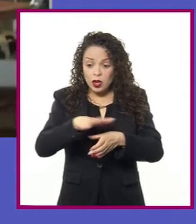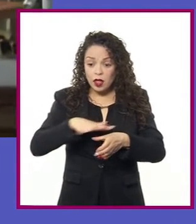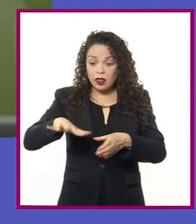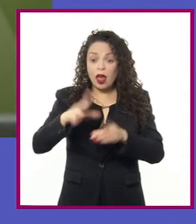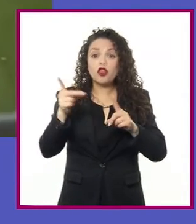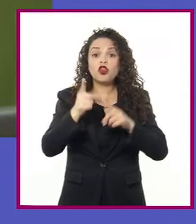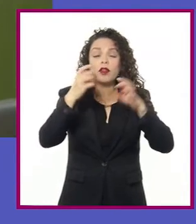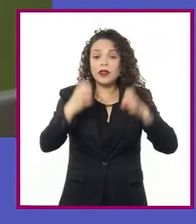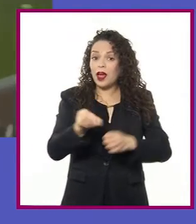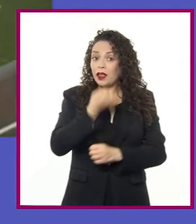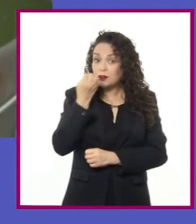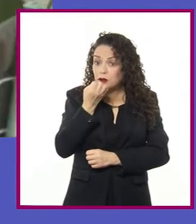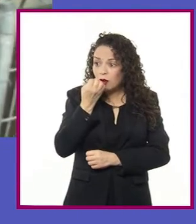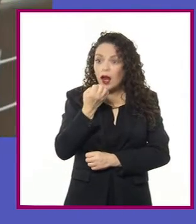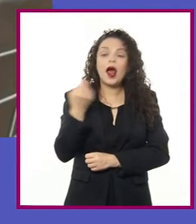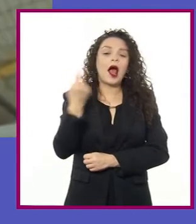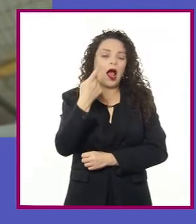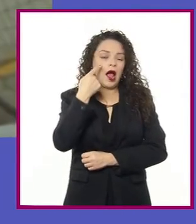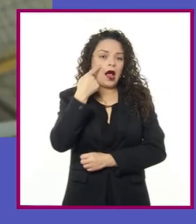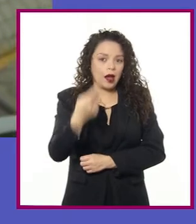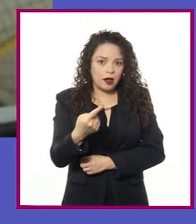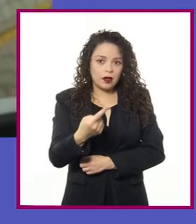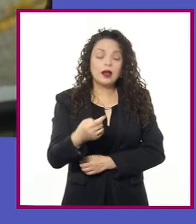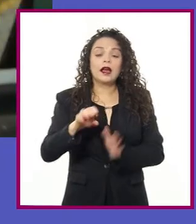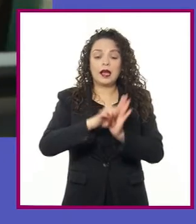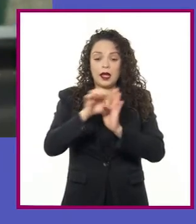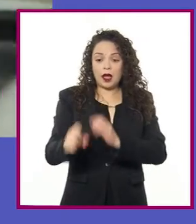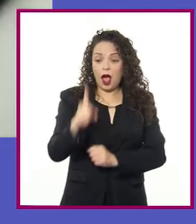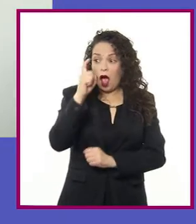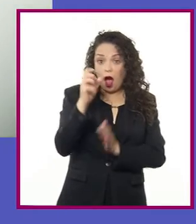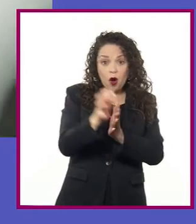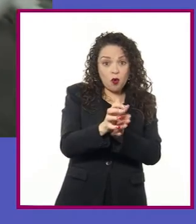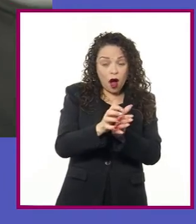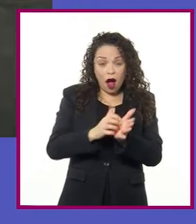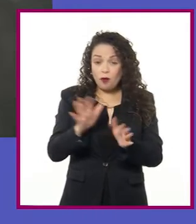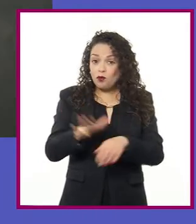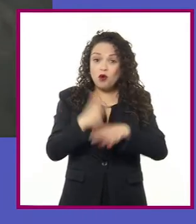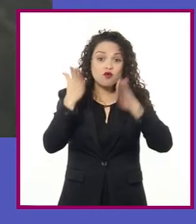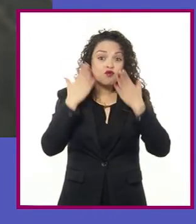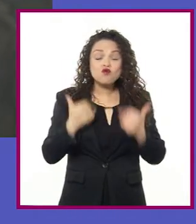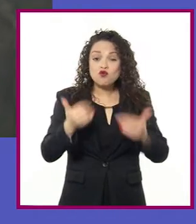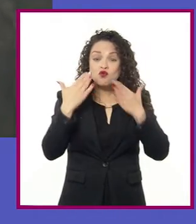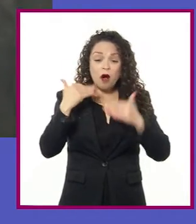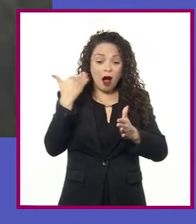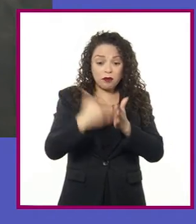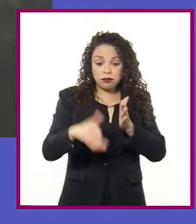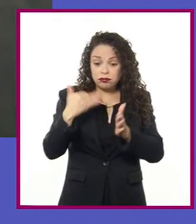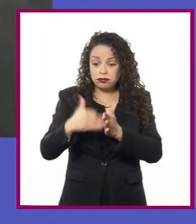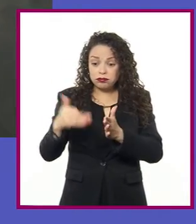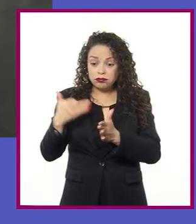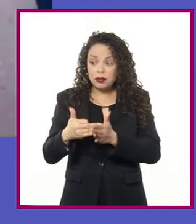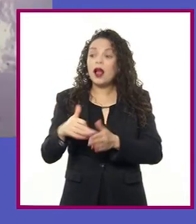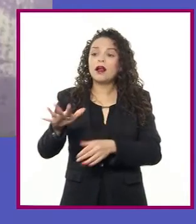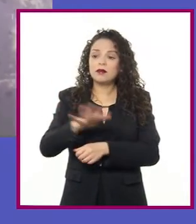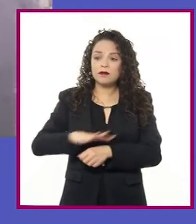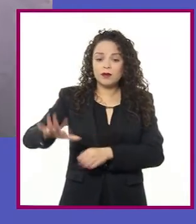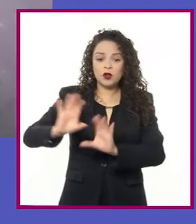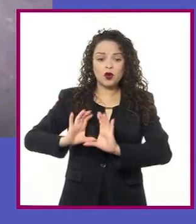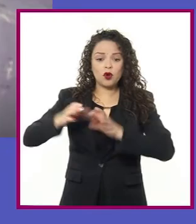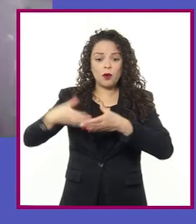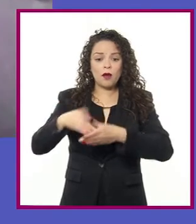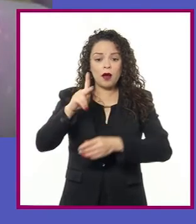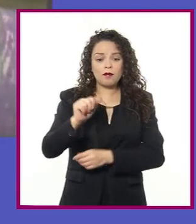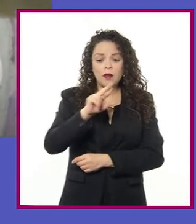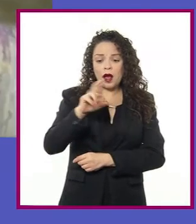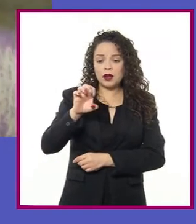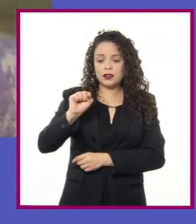escuela. En este caso, la escasez de agua afectaba a toda la comunidad de Parres el Guarda. El